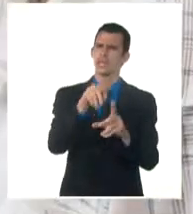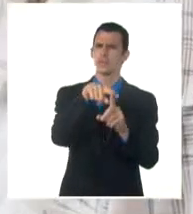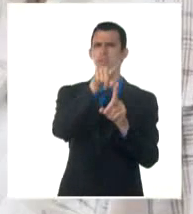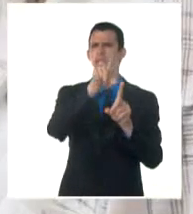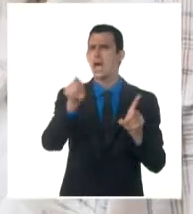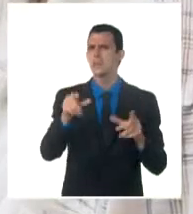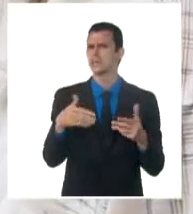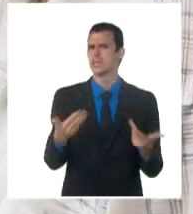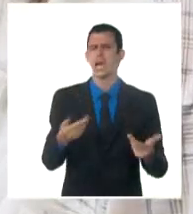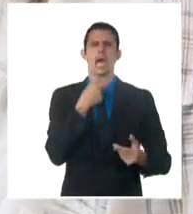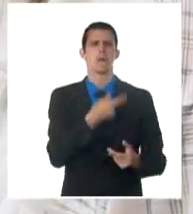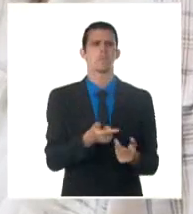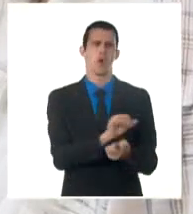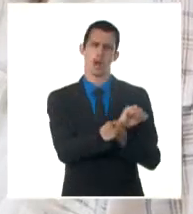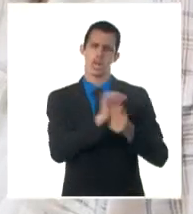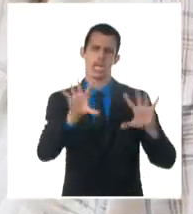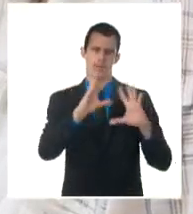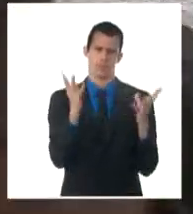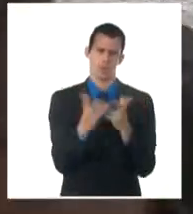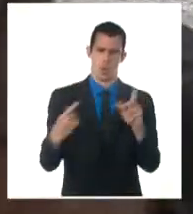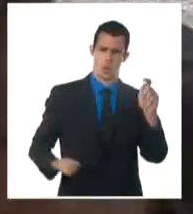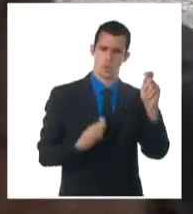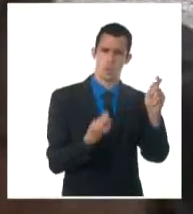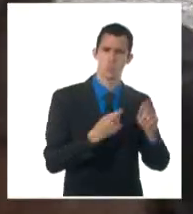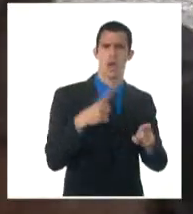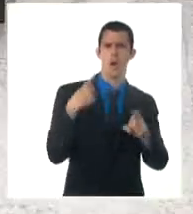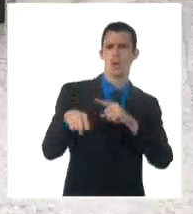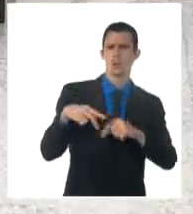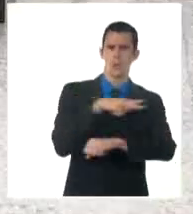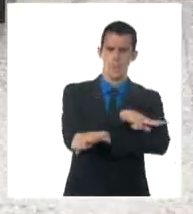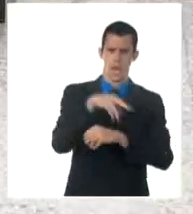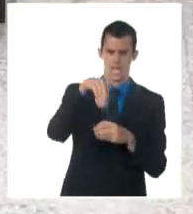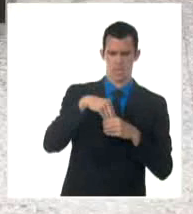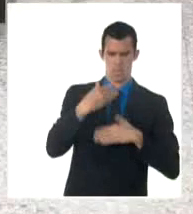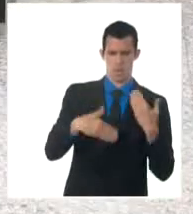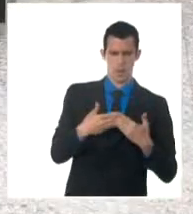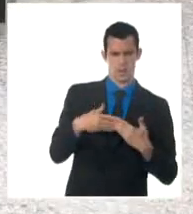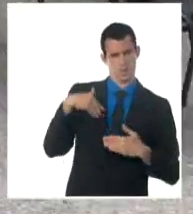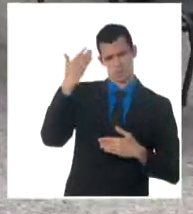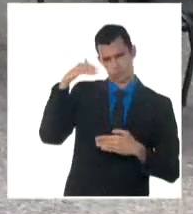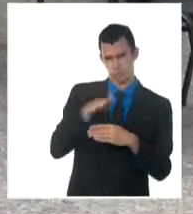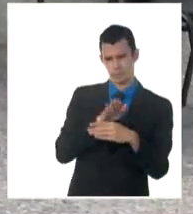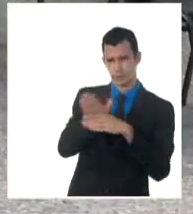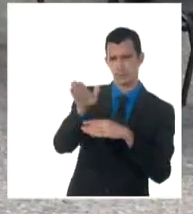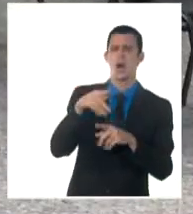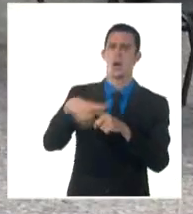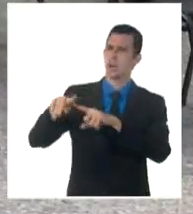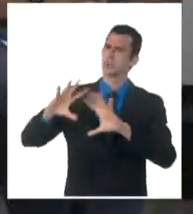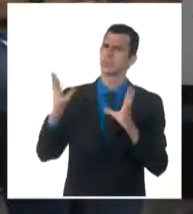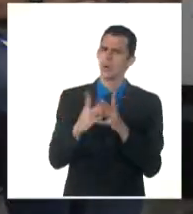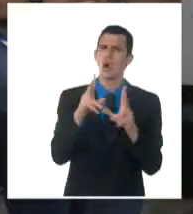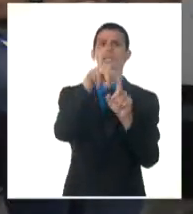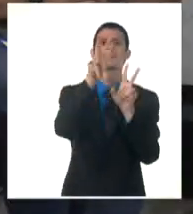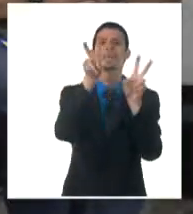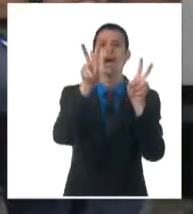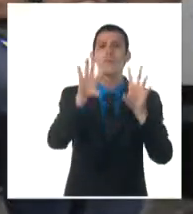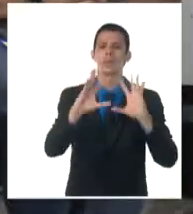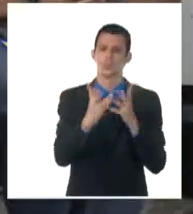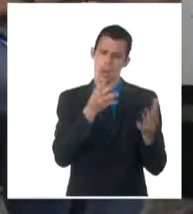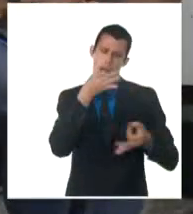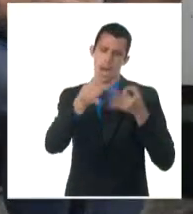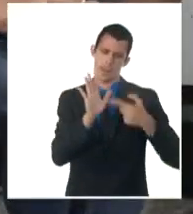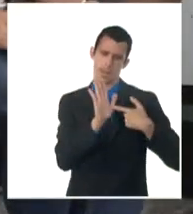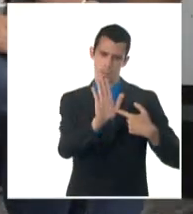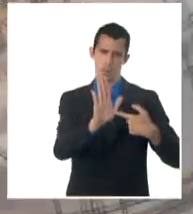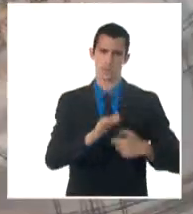catálogo de cintas escogidas, varias de ellas ganadoras o nominadas a los premios Oscar, Globos de Oro y Festival de Cannes. La muestra de